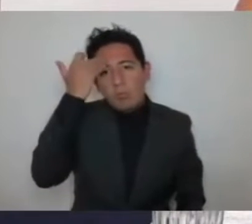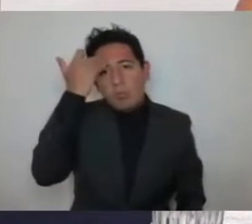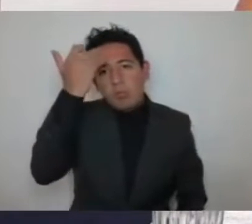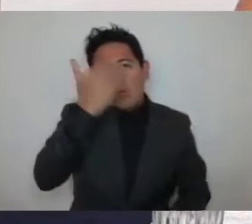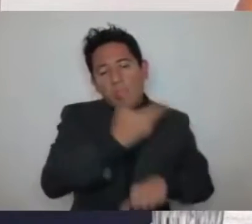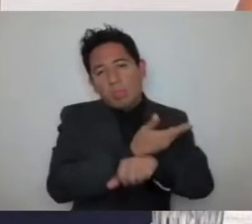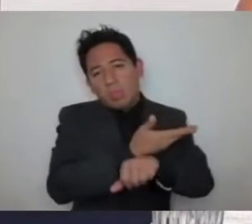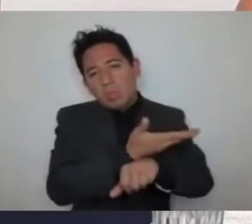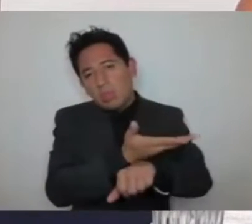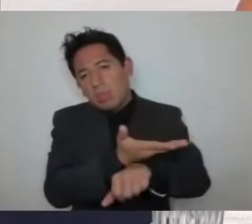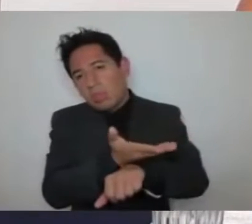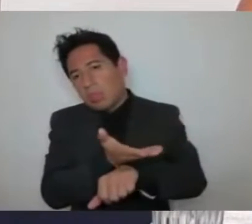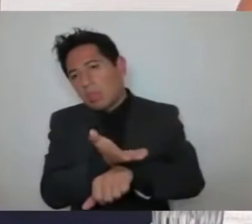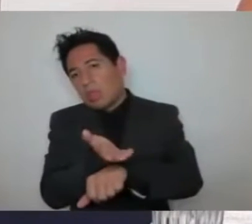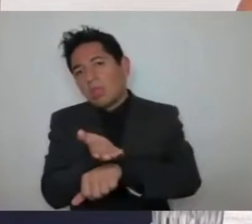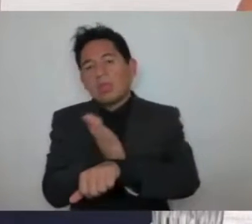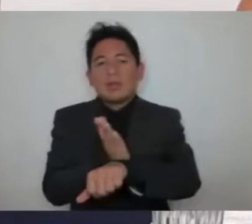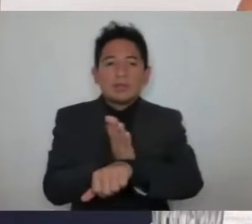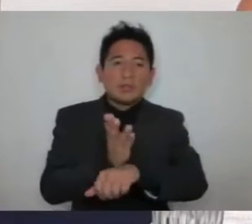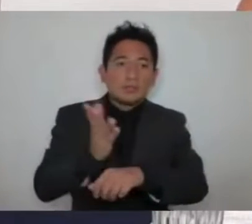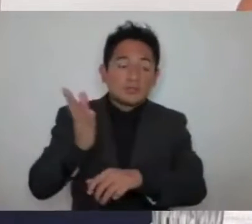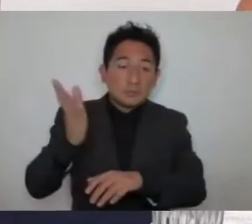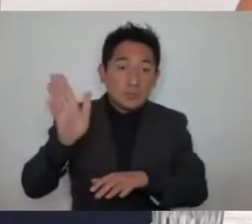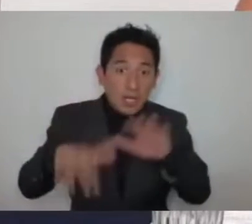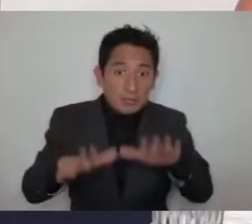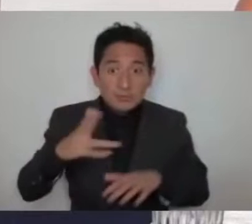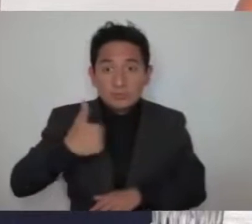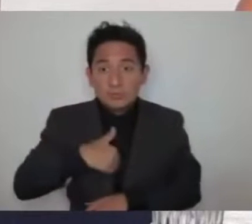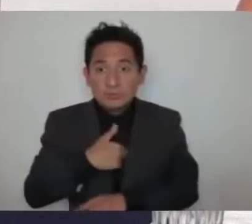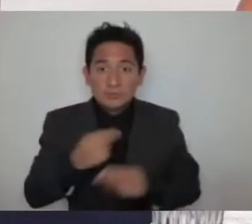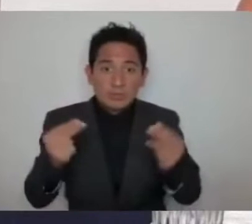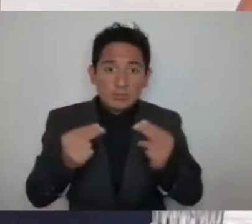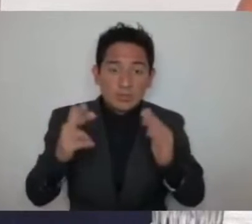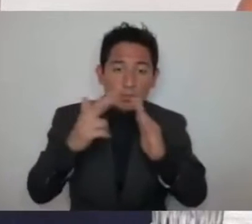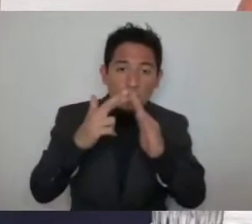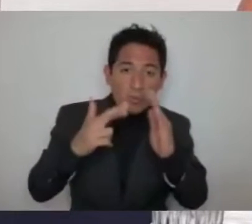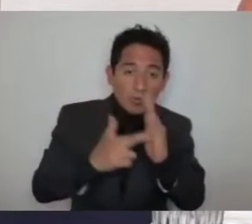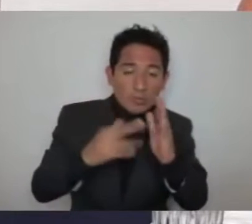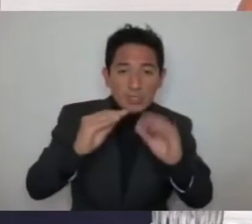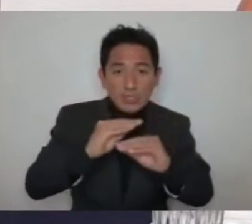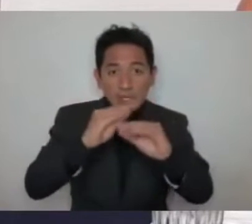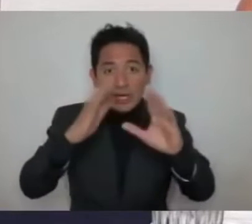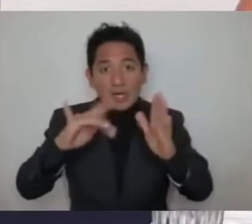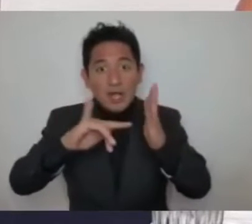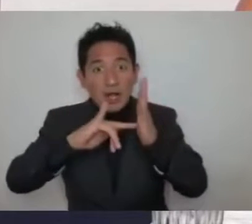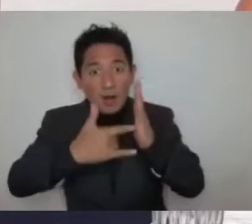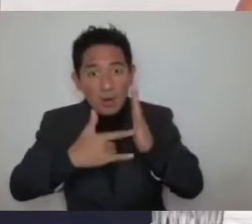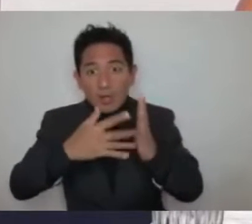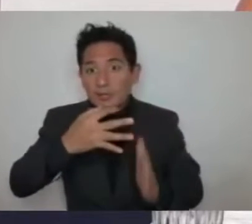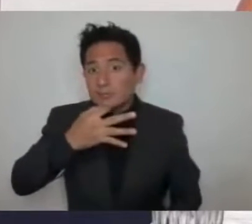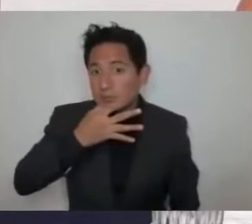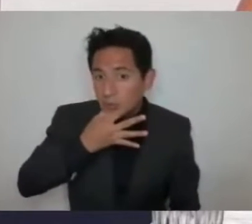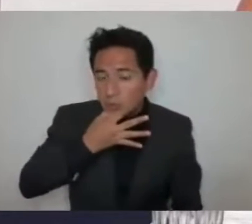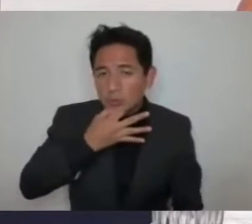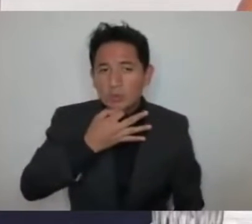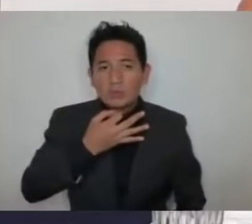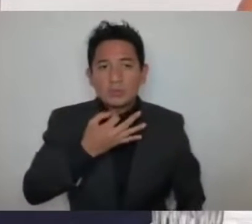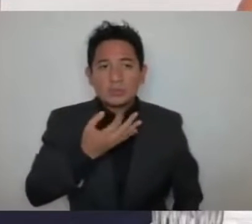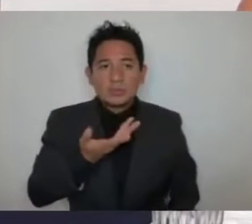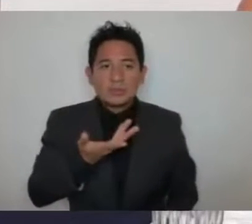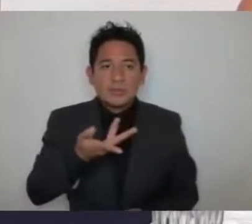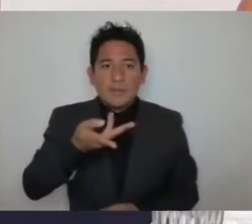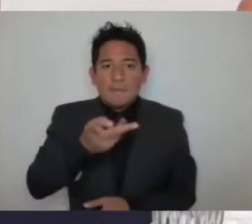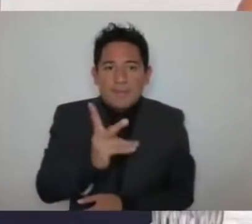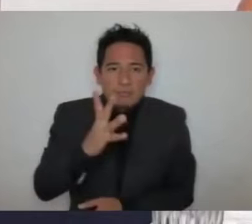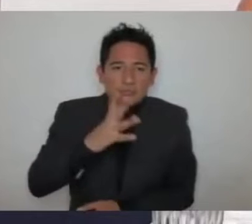minutos Pues dijo no sería ilógico más bien depende de los obstáculos Bueno si hay una demora de los obstáculos fácticos Y comprobables